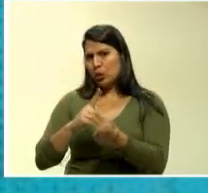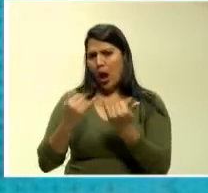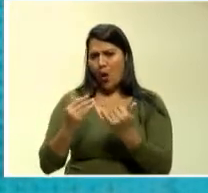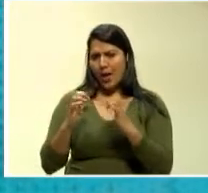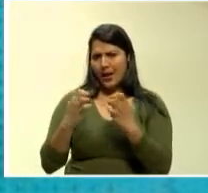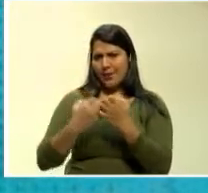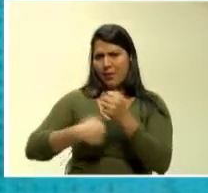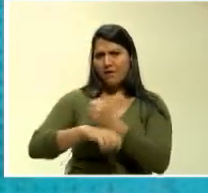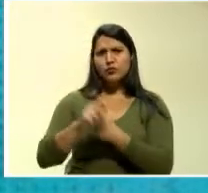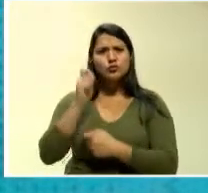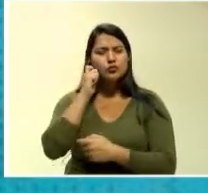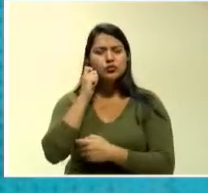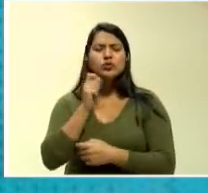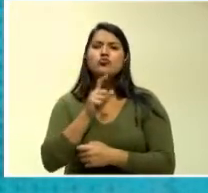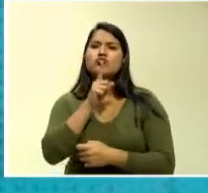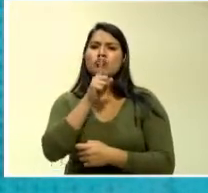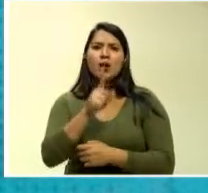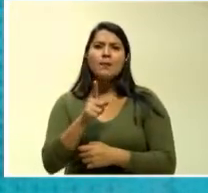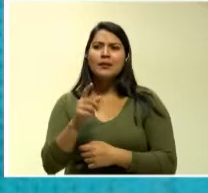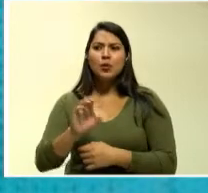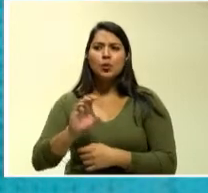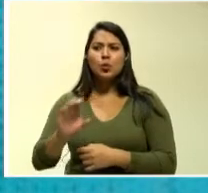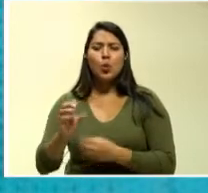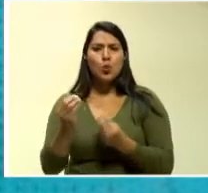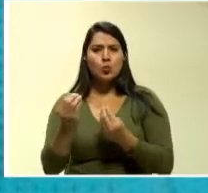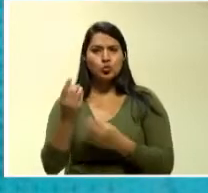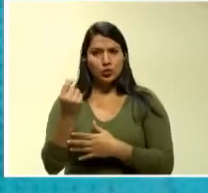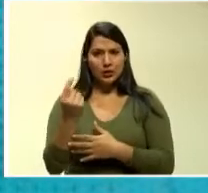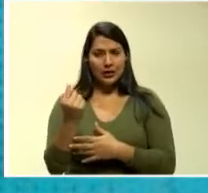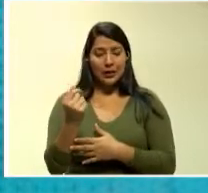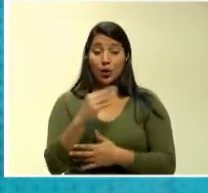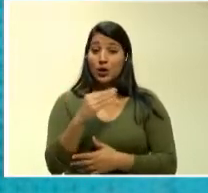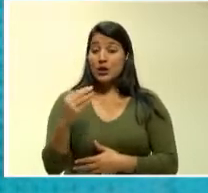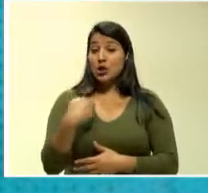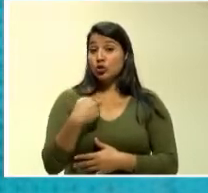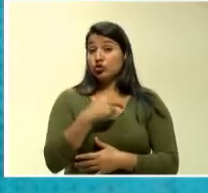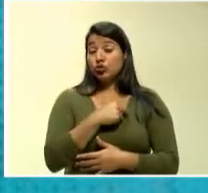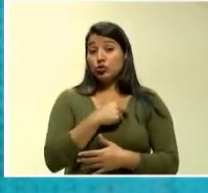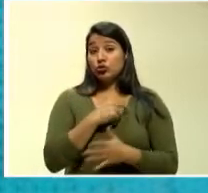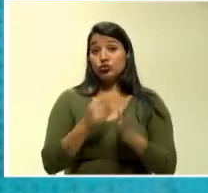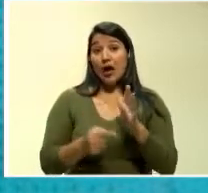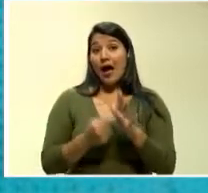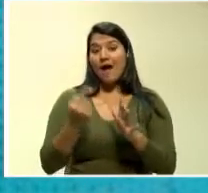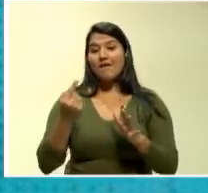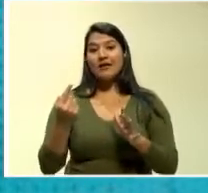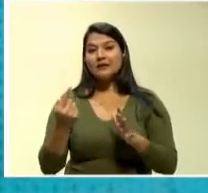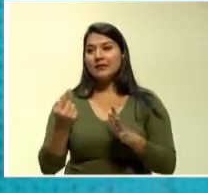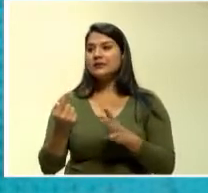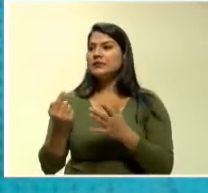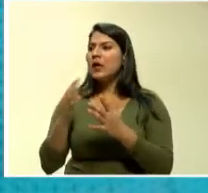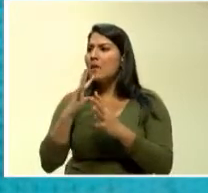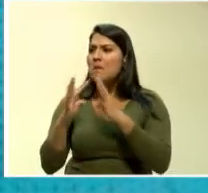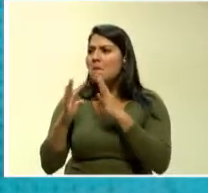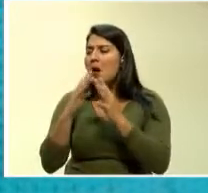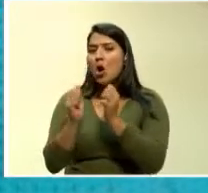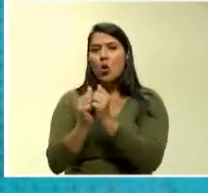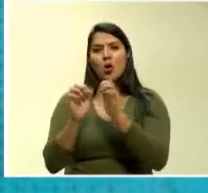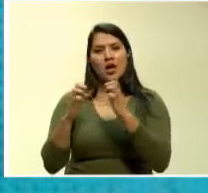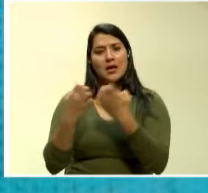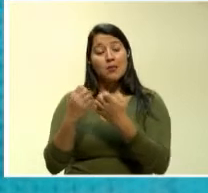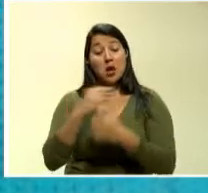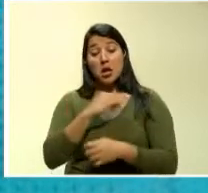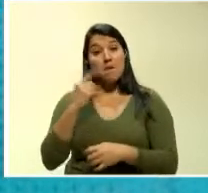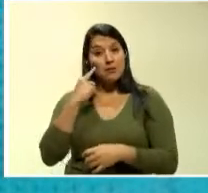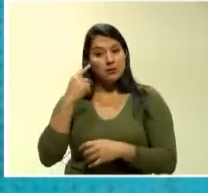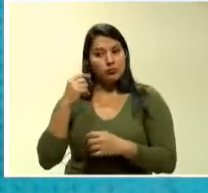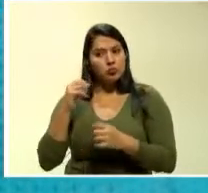ha puesto una gran cantidad de dinero que nosotros en algunos momentos nos sentamos con los equipos y considerábamos que era un proyecto